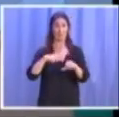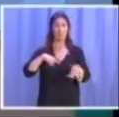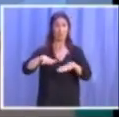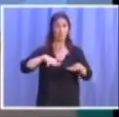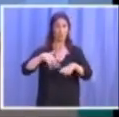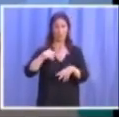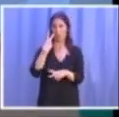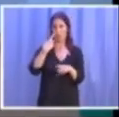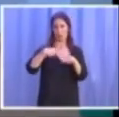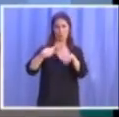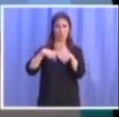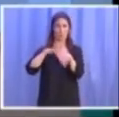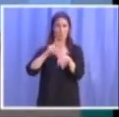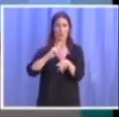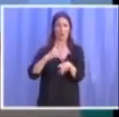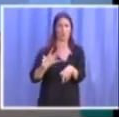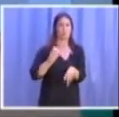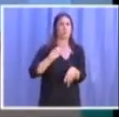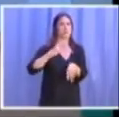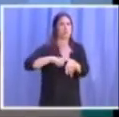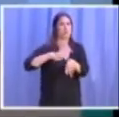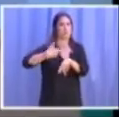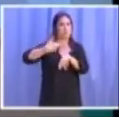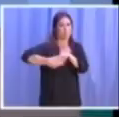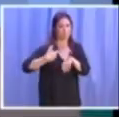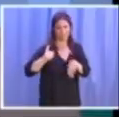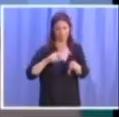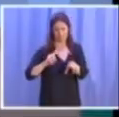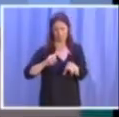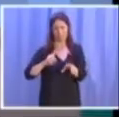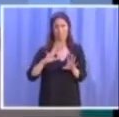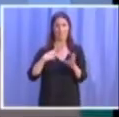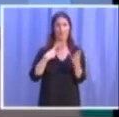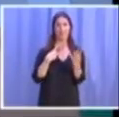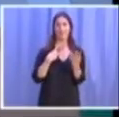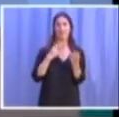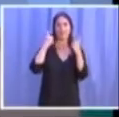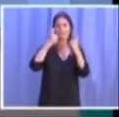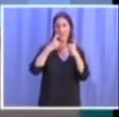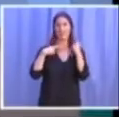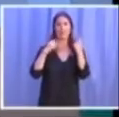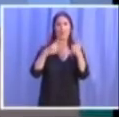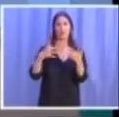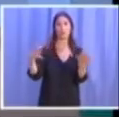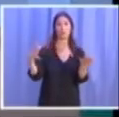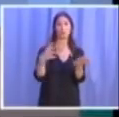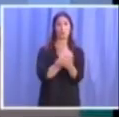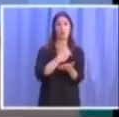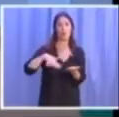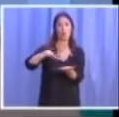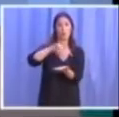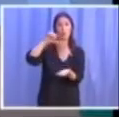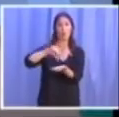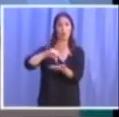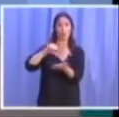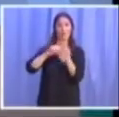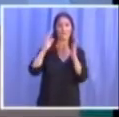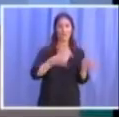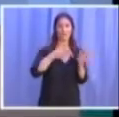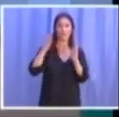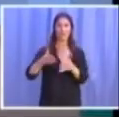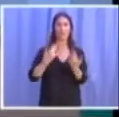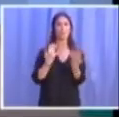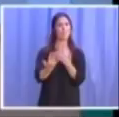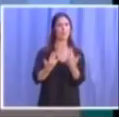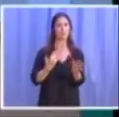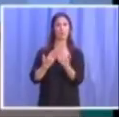referirme a dos cosas para que el tiempo no me vuelva a pillar, es peatonalizar toda la Almendra Central por fases, renovar